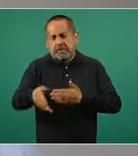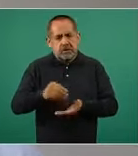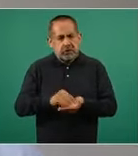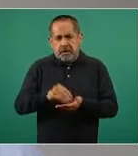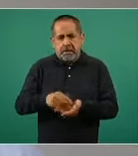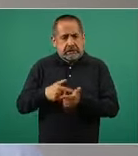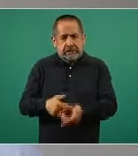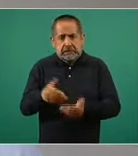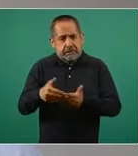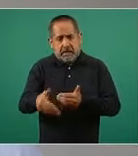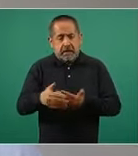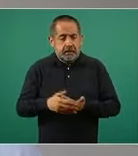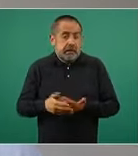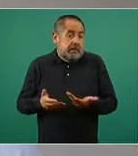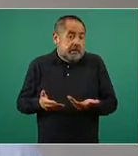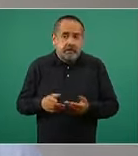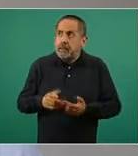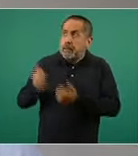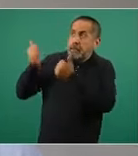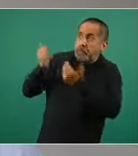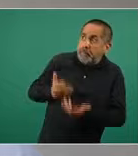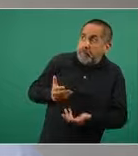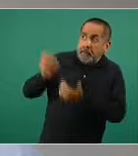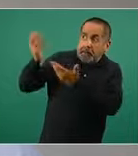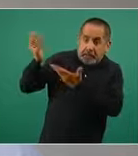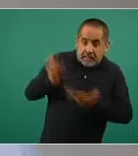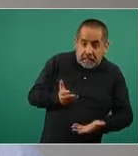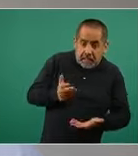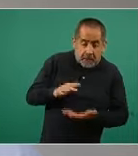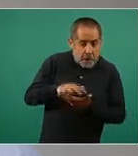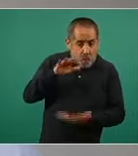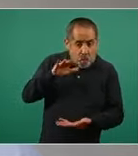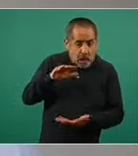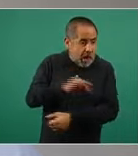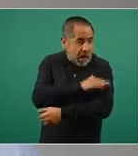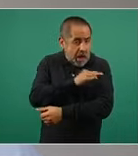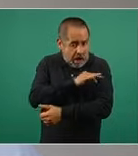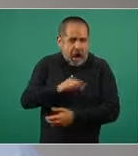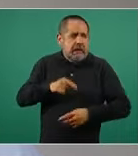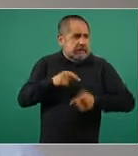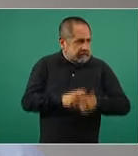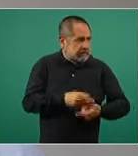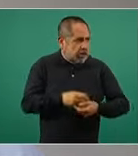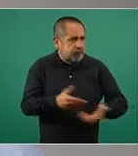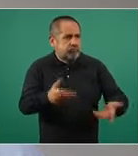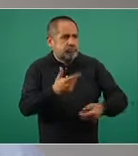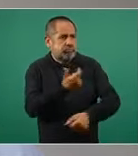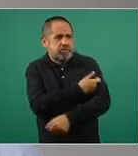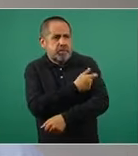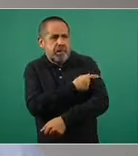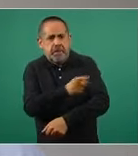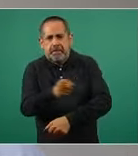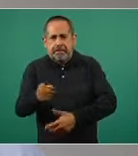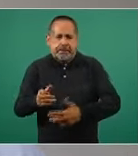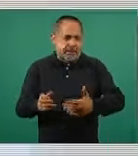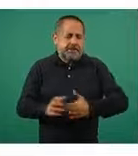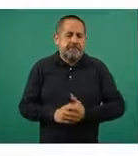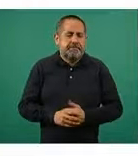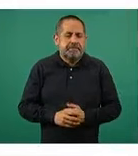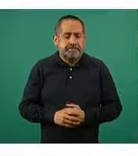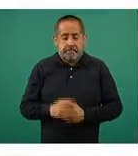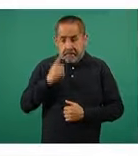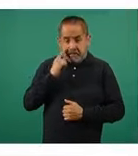que los embarques de vacuna continúen llegando al país. Veamos la siguiente diapositiva. Vamos a poder observar